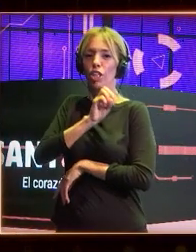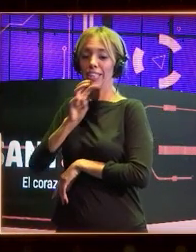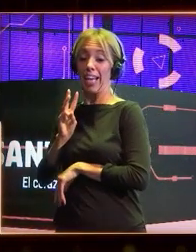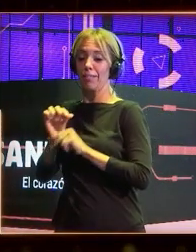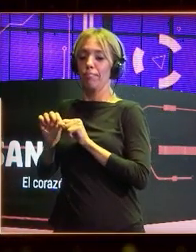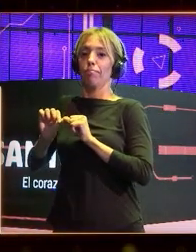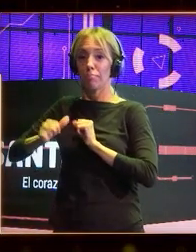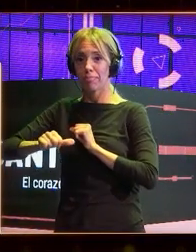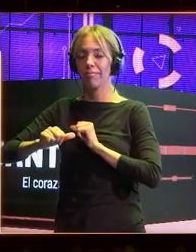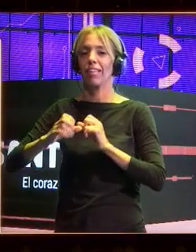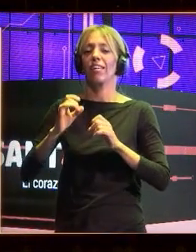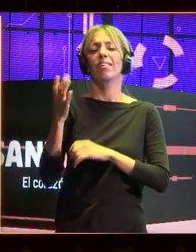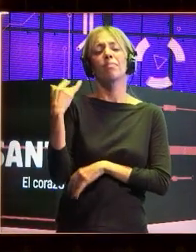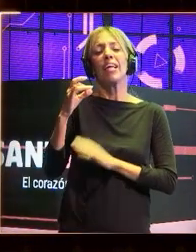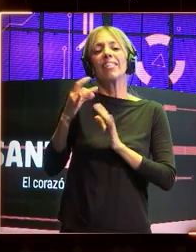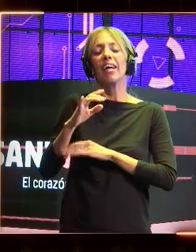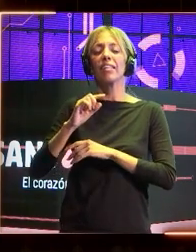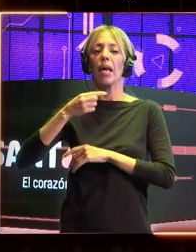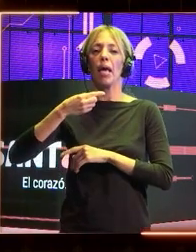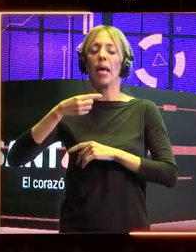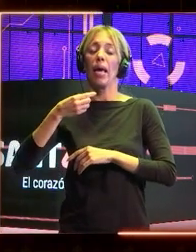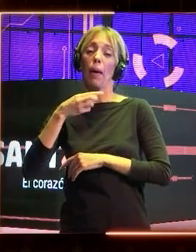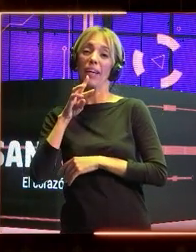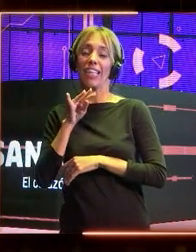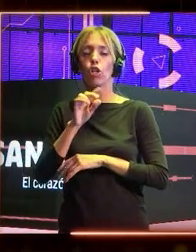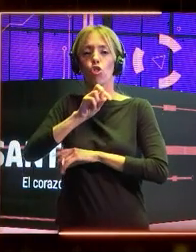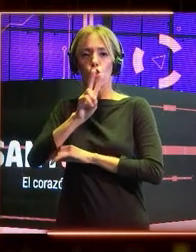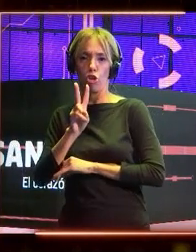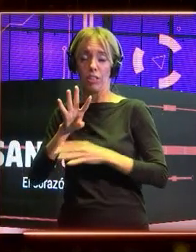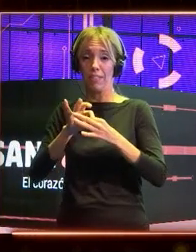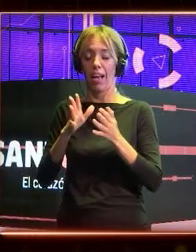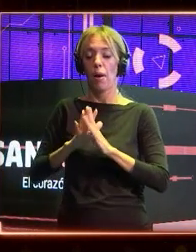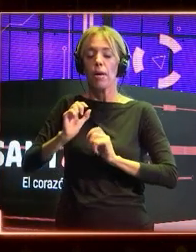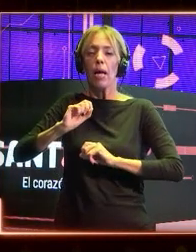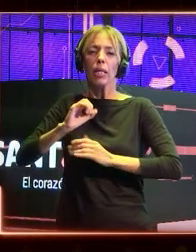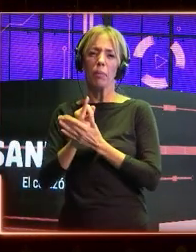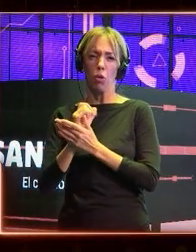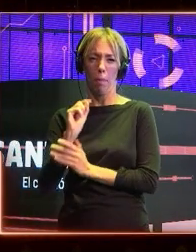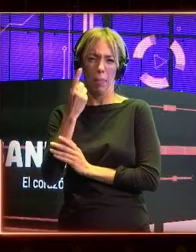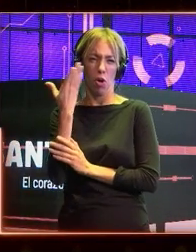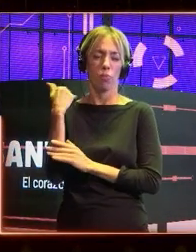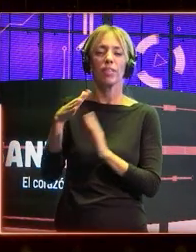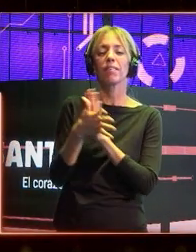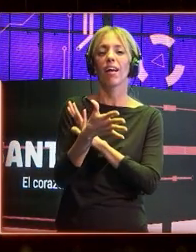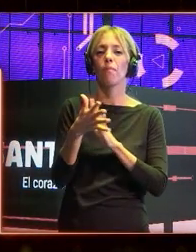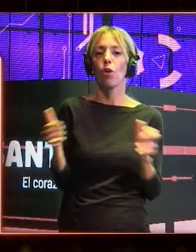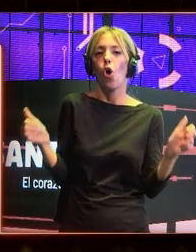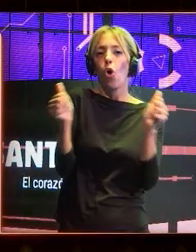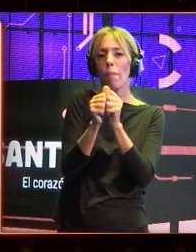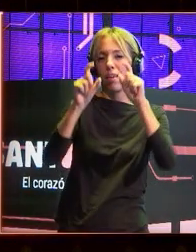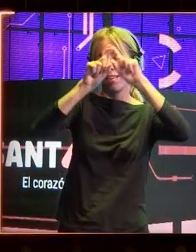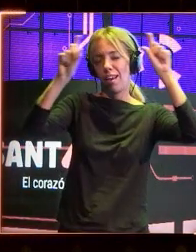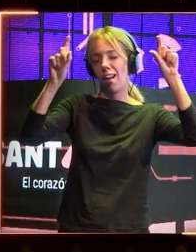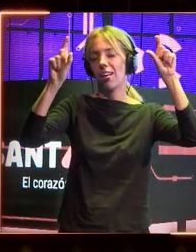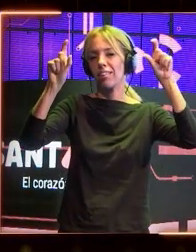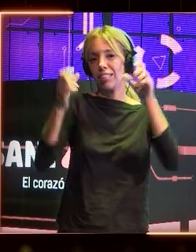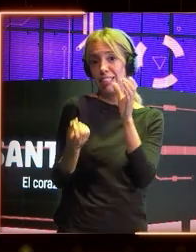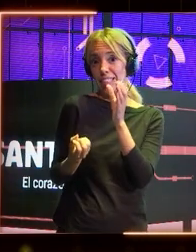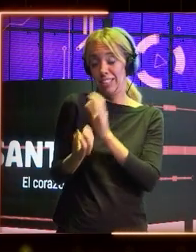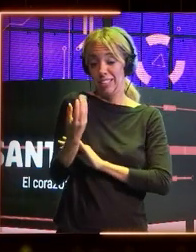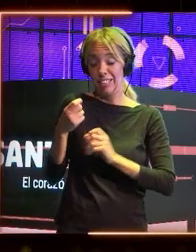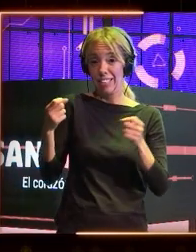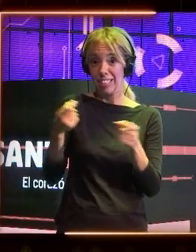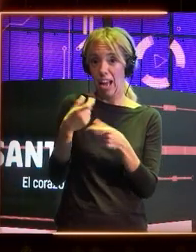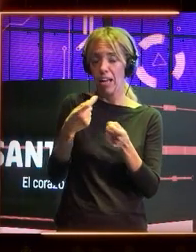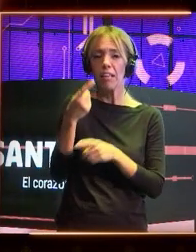teníamos gpt2 gpt2 podría ser un protat gpt Era uno de los primeros experimentos que veíamos de la compañía que creó a chat gpt con esta